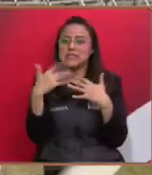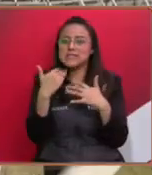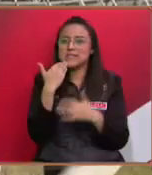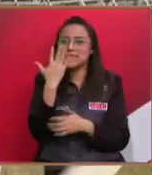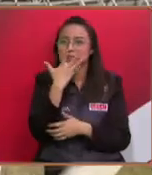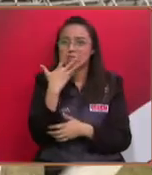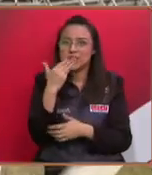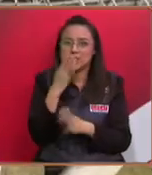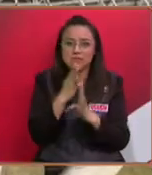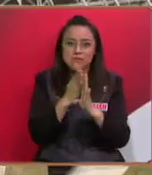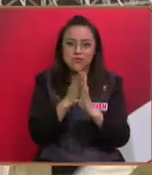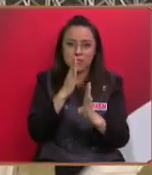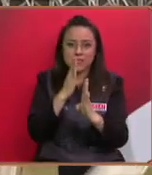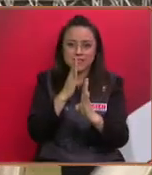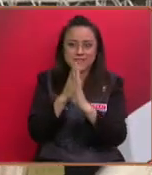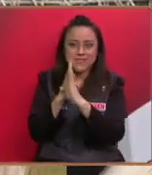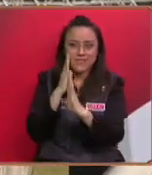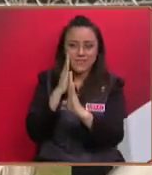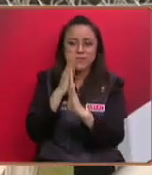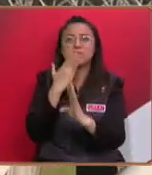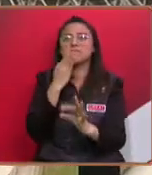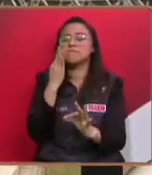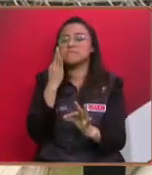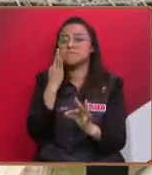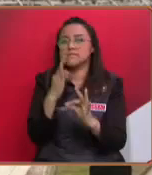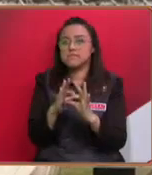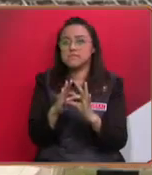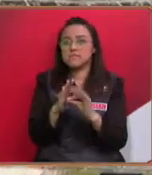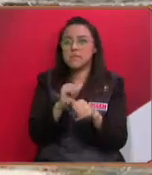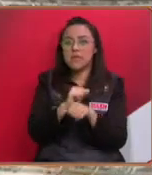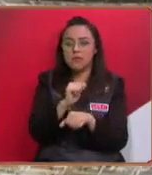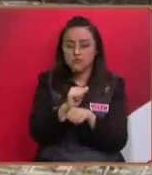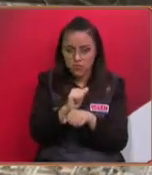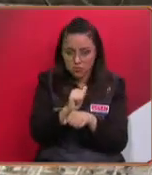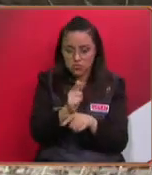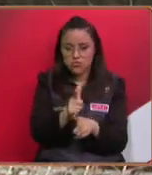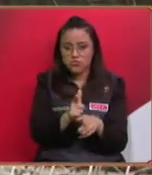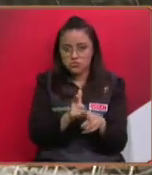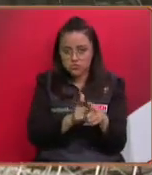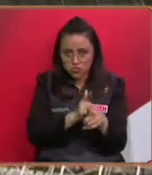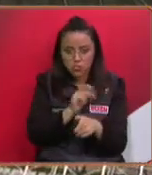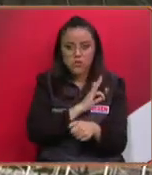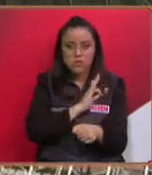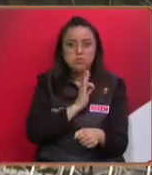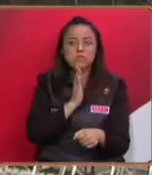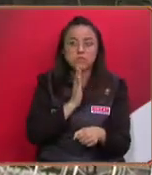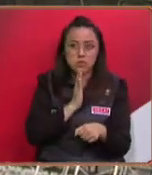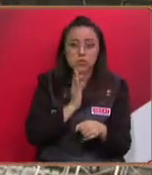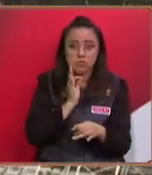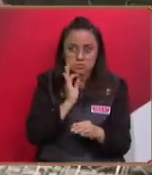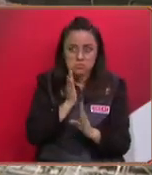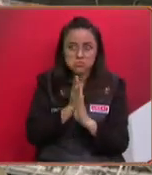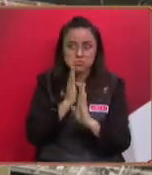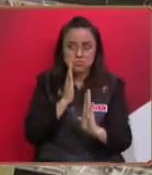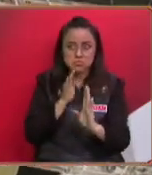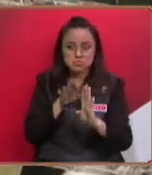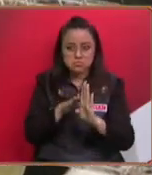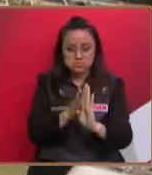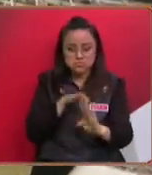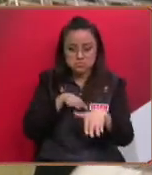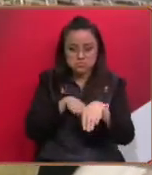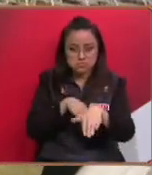tal, Formaditos. Formaditos. Cumpliendo con las instrucciones de tráfico. Exacto, debe de ser. Pero sí, el Sorta, mira qué distancia